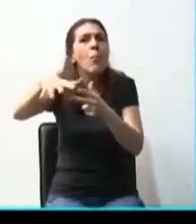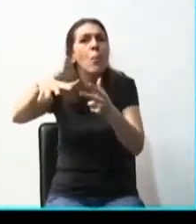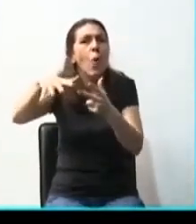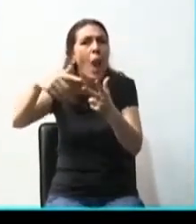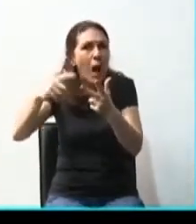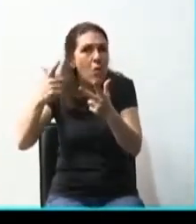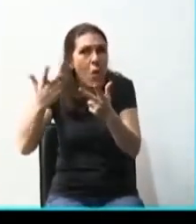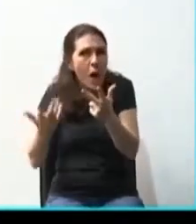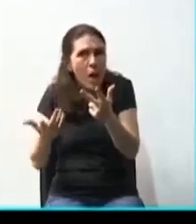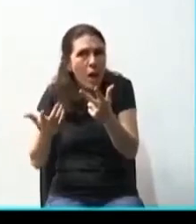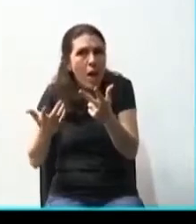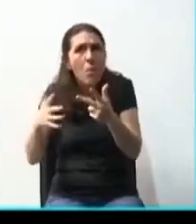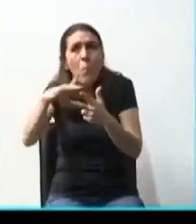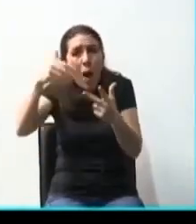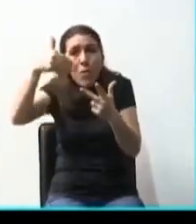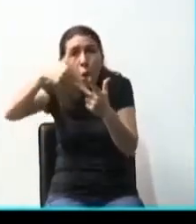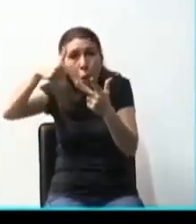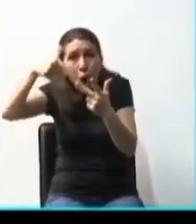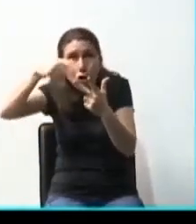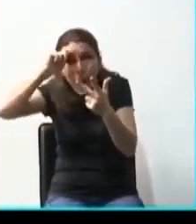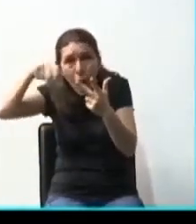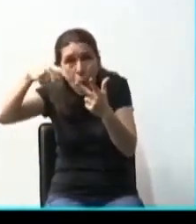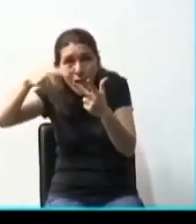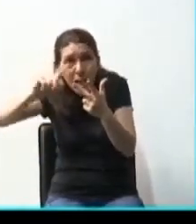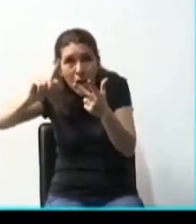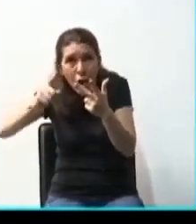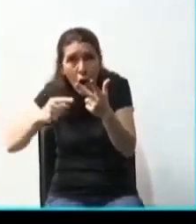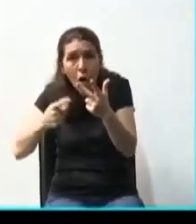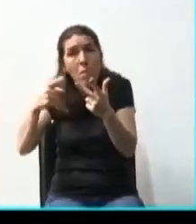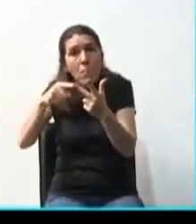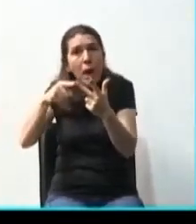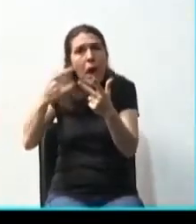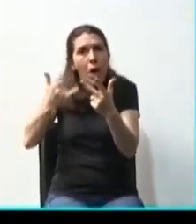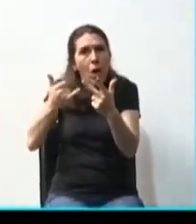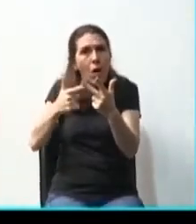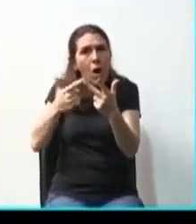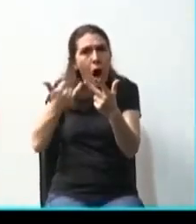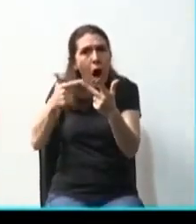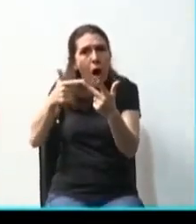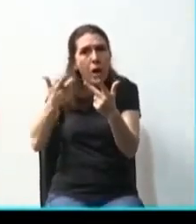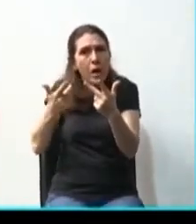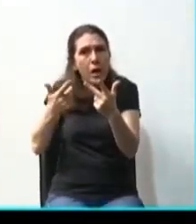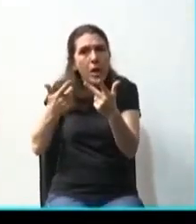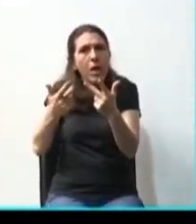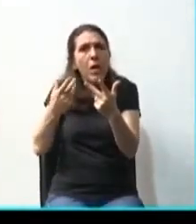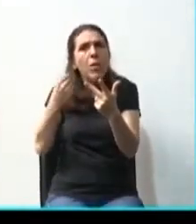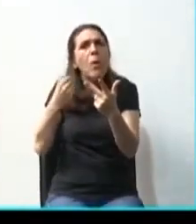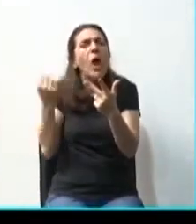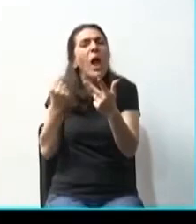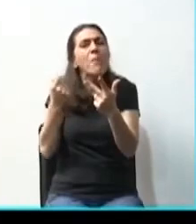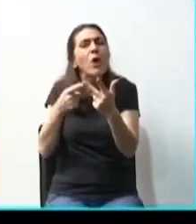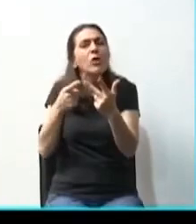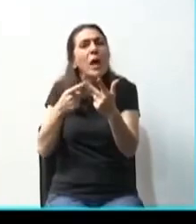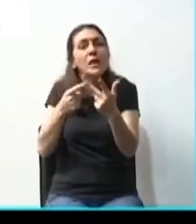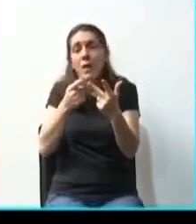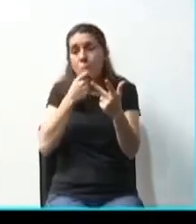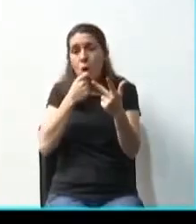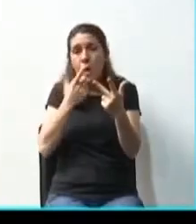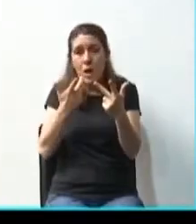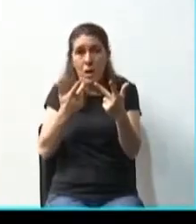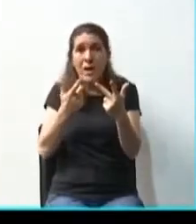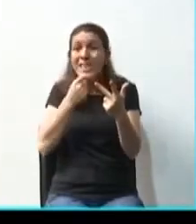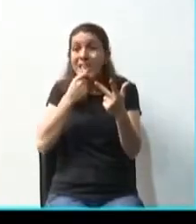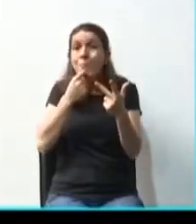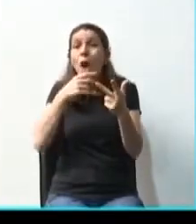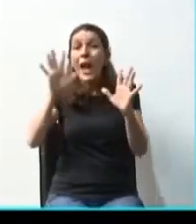No es electo por el pueblo. Pero es un poder con capacidad de decisión fundamental. ¿Y por qué es importante esto? Porque si fuese electo por el